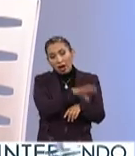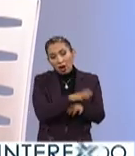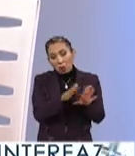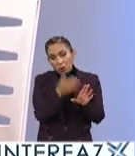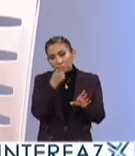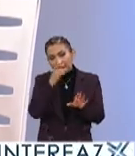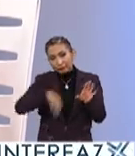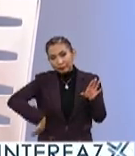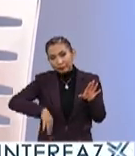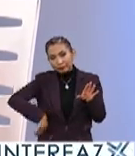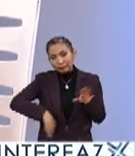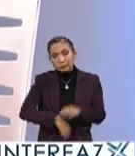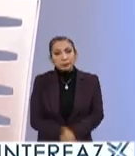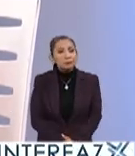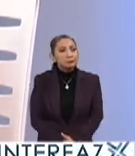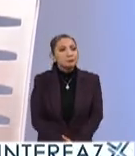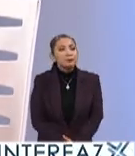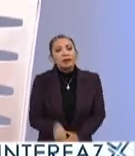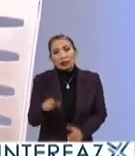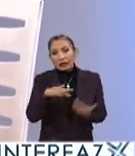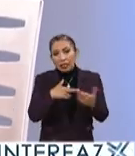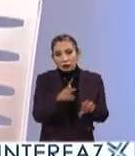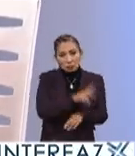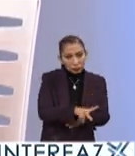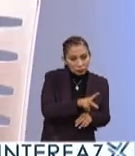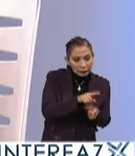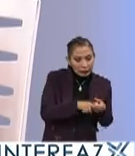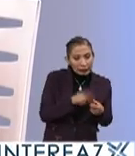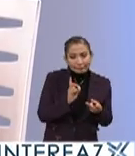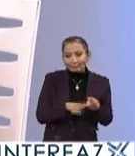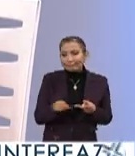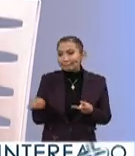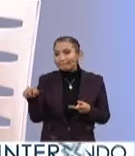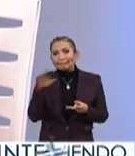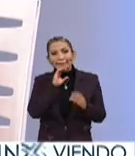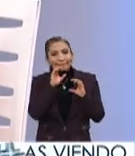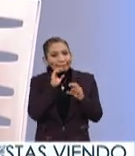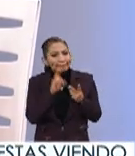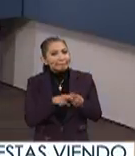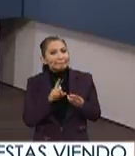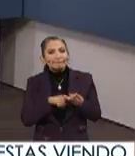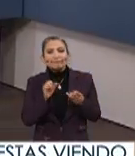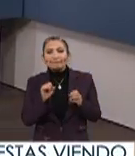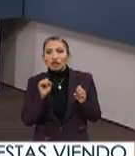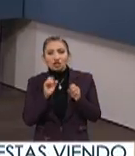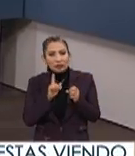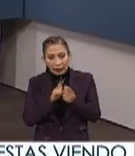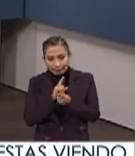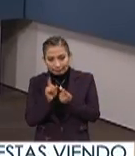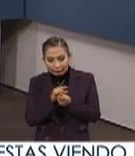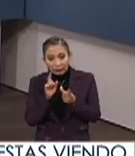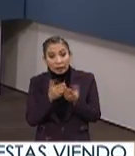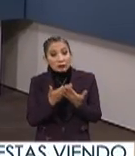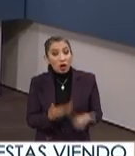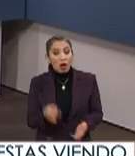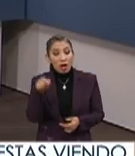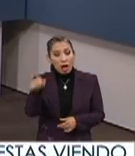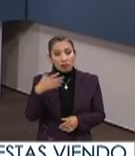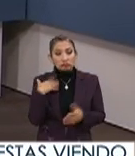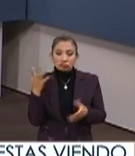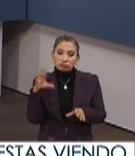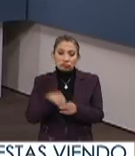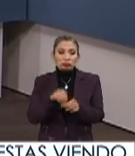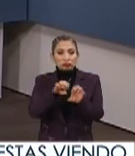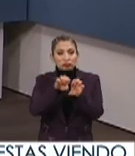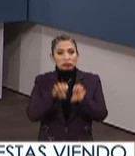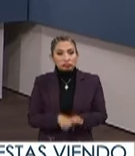como te lo mencionaba, desde relaciones públicas, comunicación social, etcétera. Y ahora pues está integrado